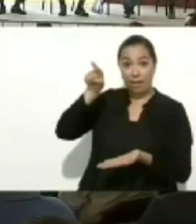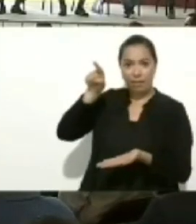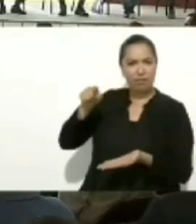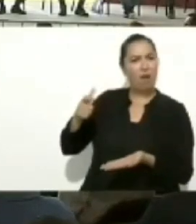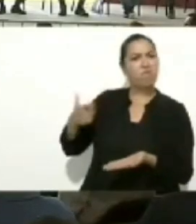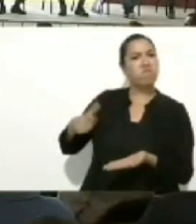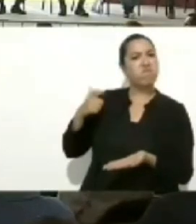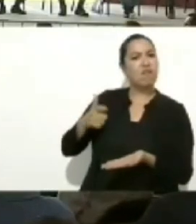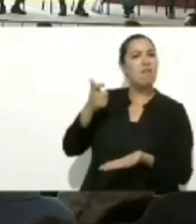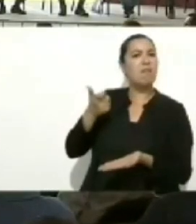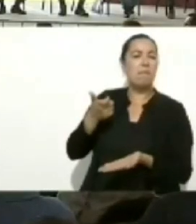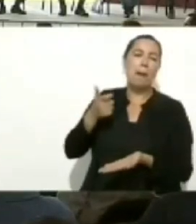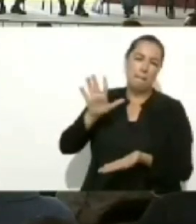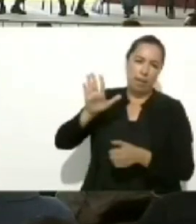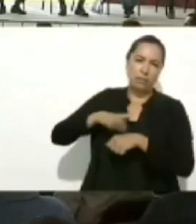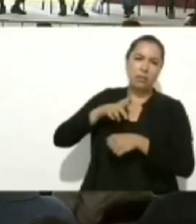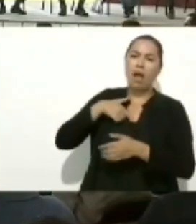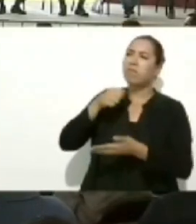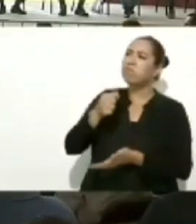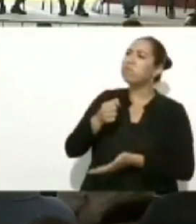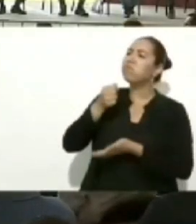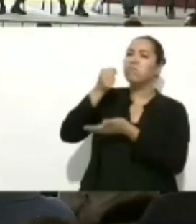porque inventaron